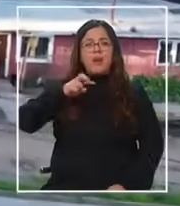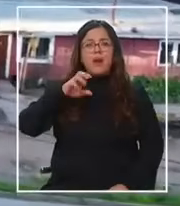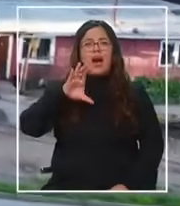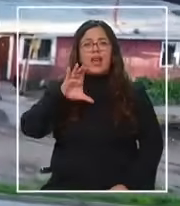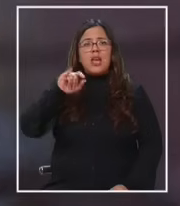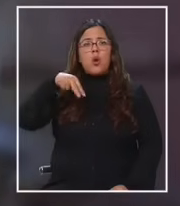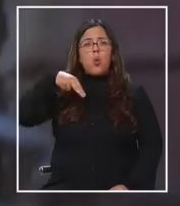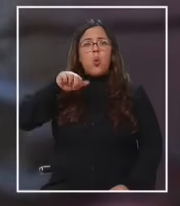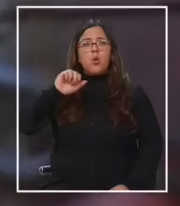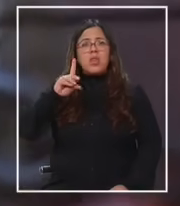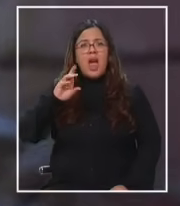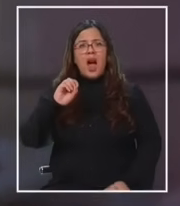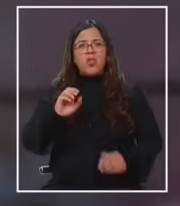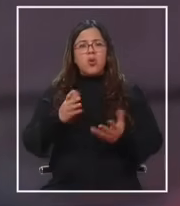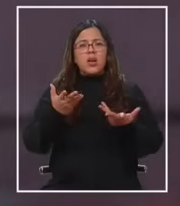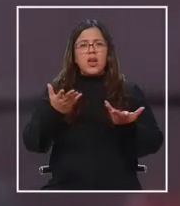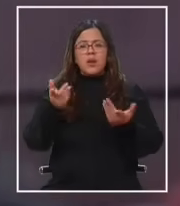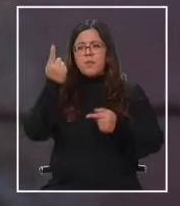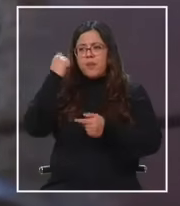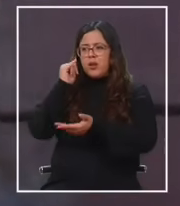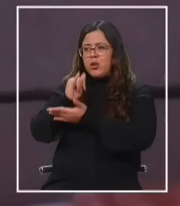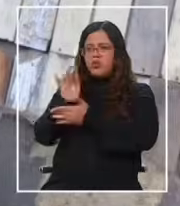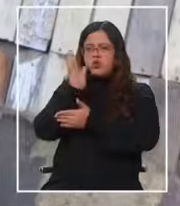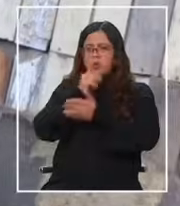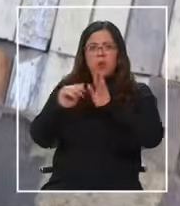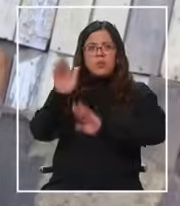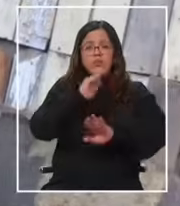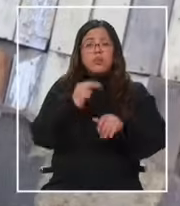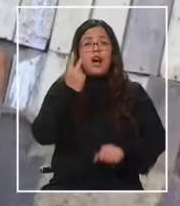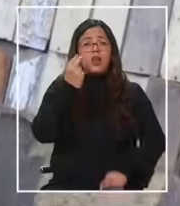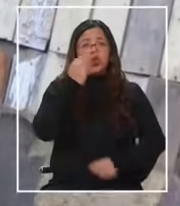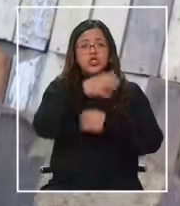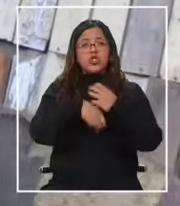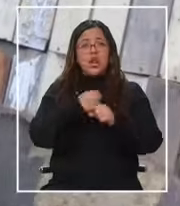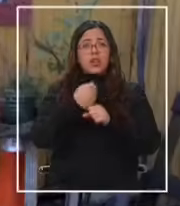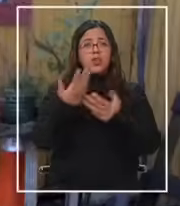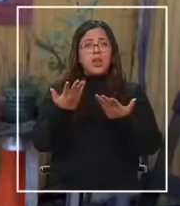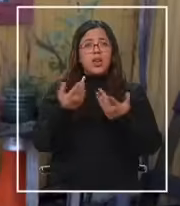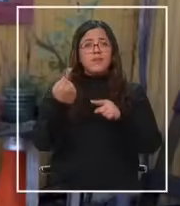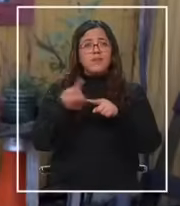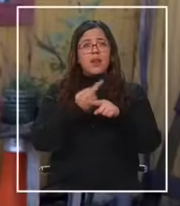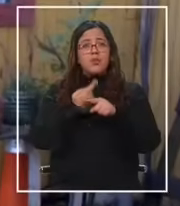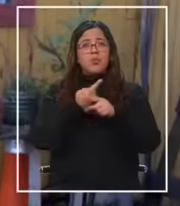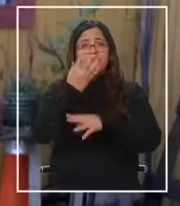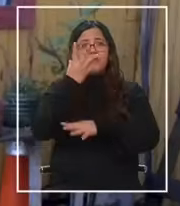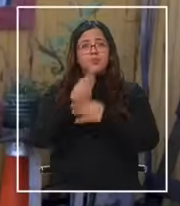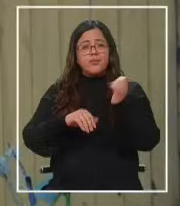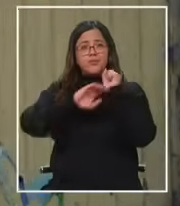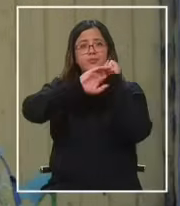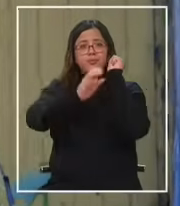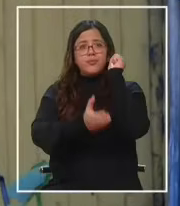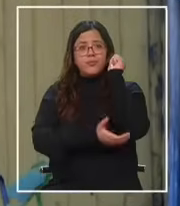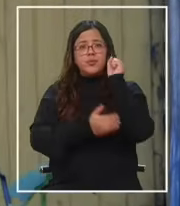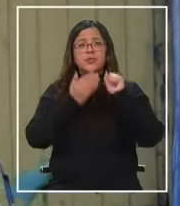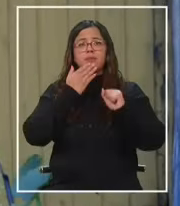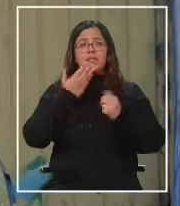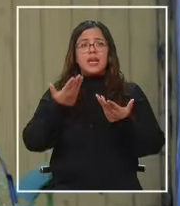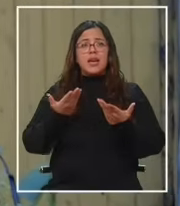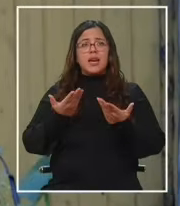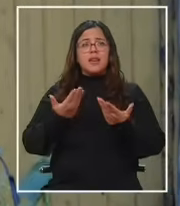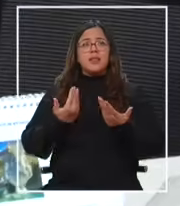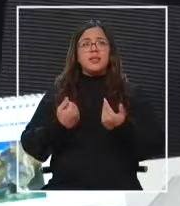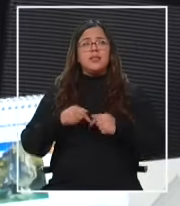cuñado sin que el sistema actúe. A los 12 años, los abusos terminan en un embarazo y un aborto